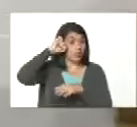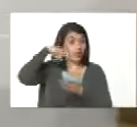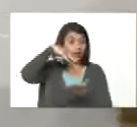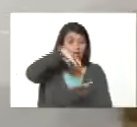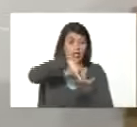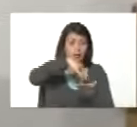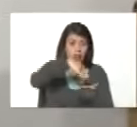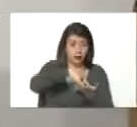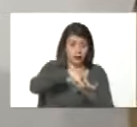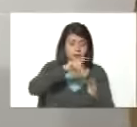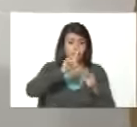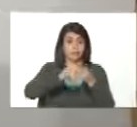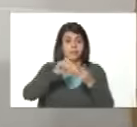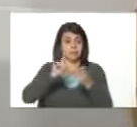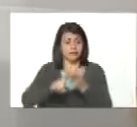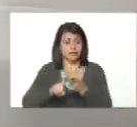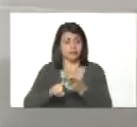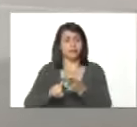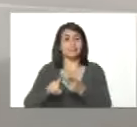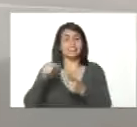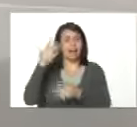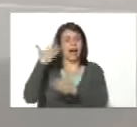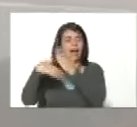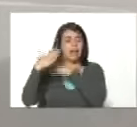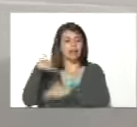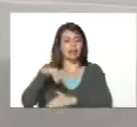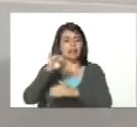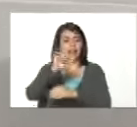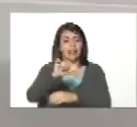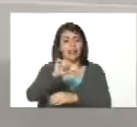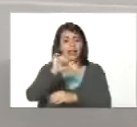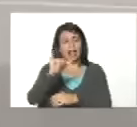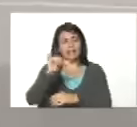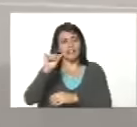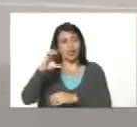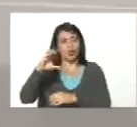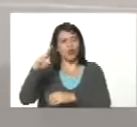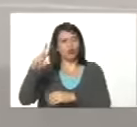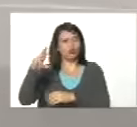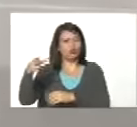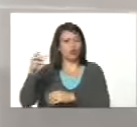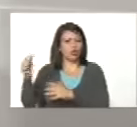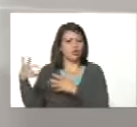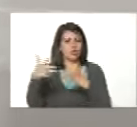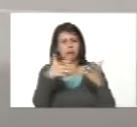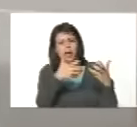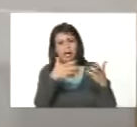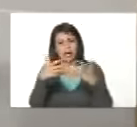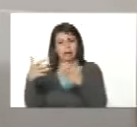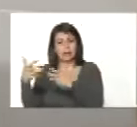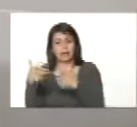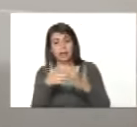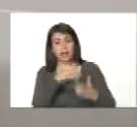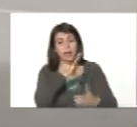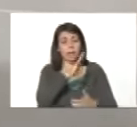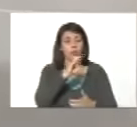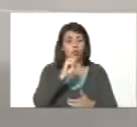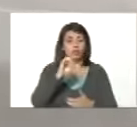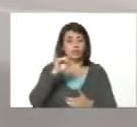Carabobo, que se recuerden de Ayacucho, que se recuerden de Junín, que se recuerden de Boyacá,